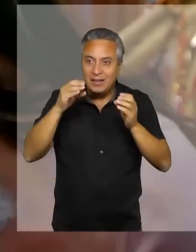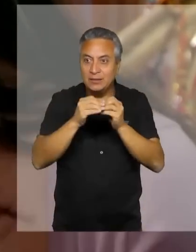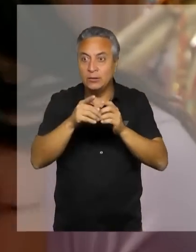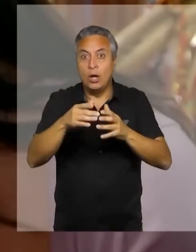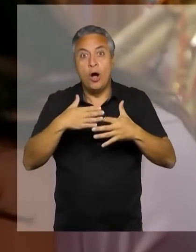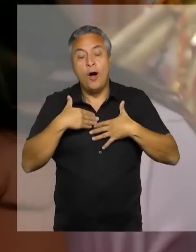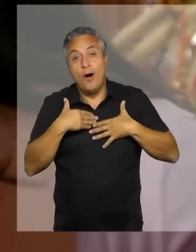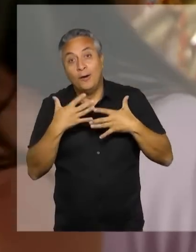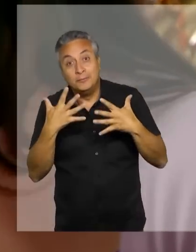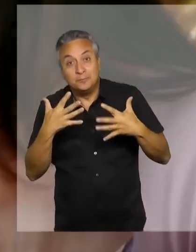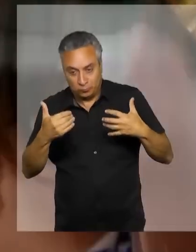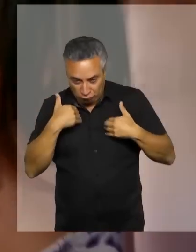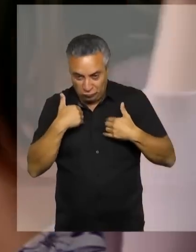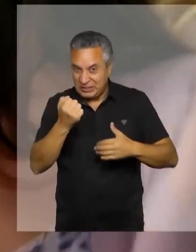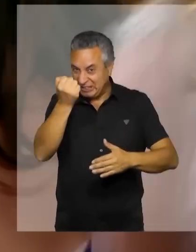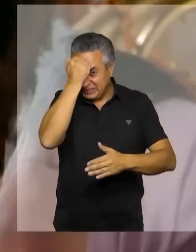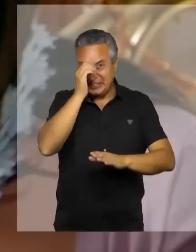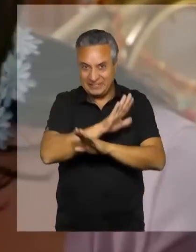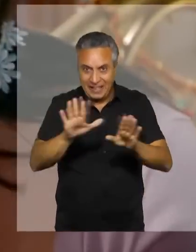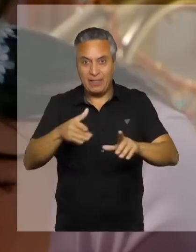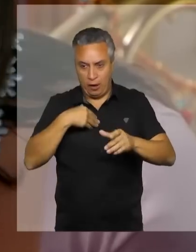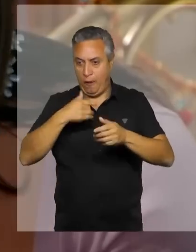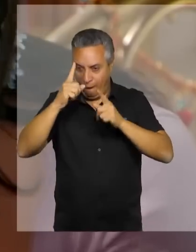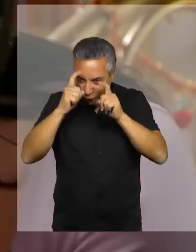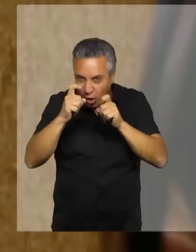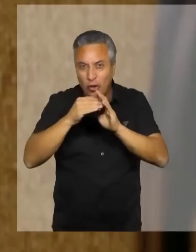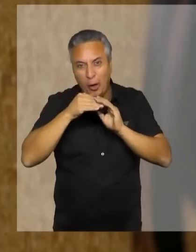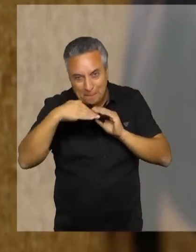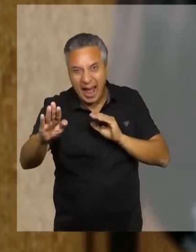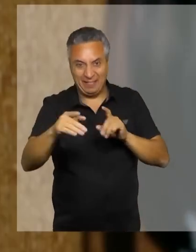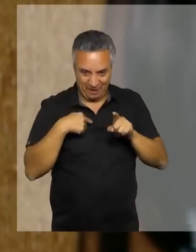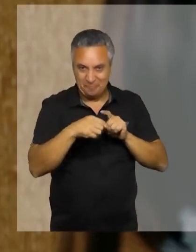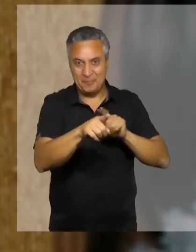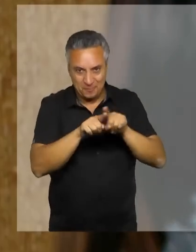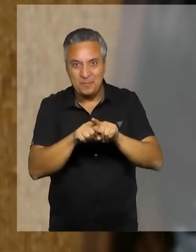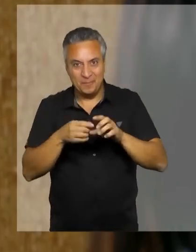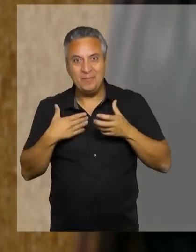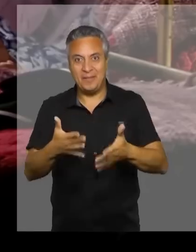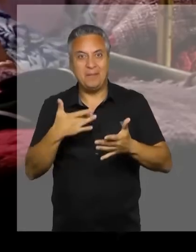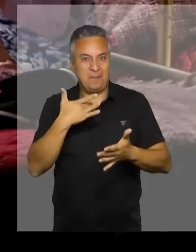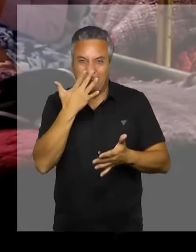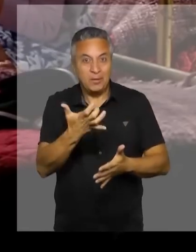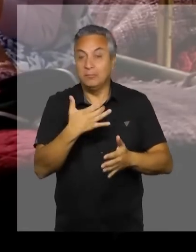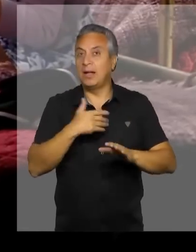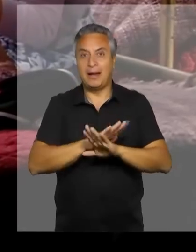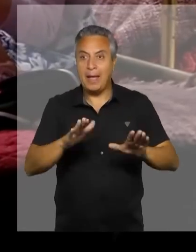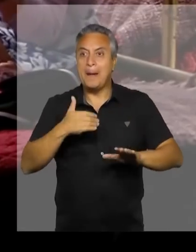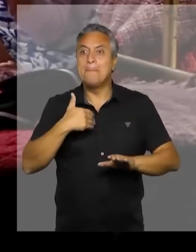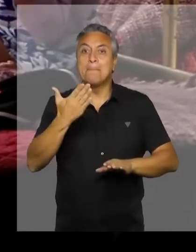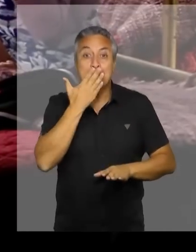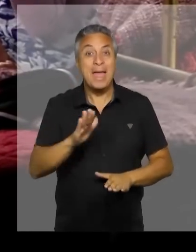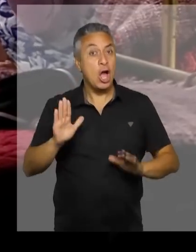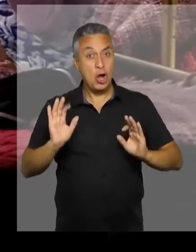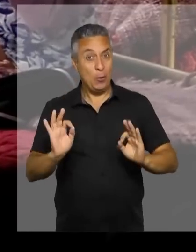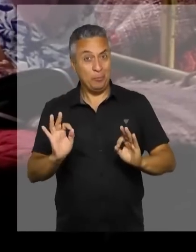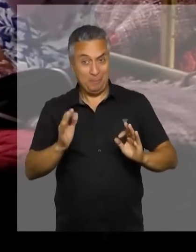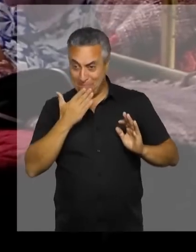No me arrepiento de nada de lo que hice. Ni enviarle la foto a la Maite, ni la grabación al Álvaro. Todo fue mejor, po.